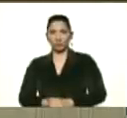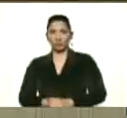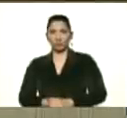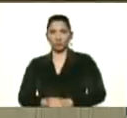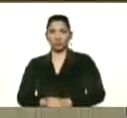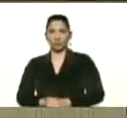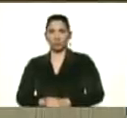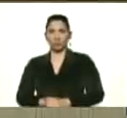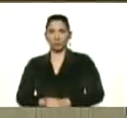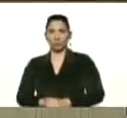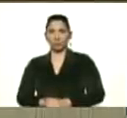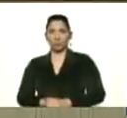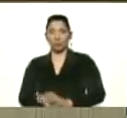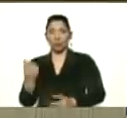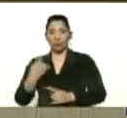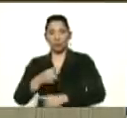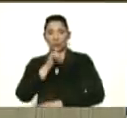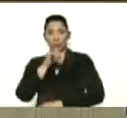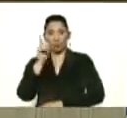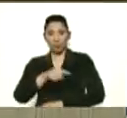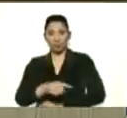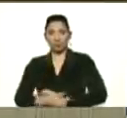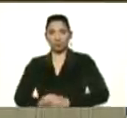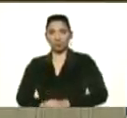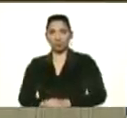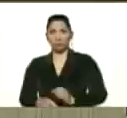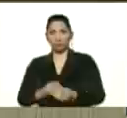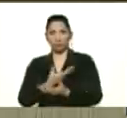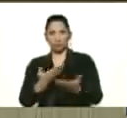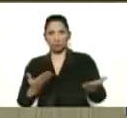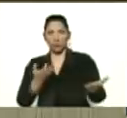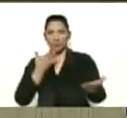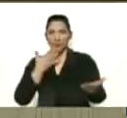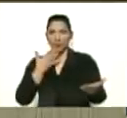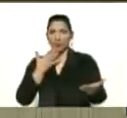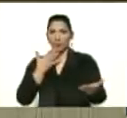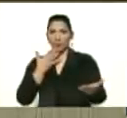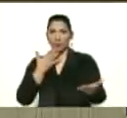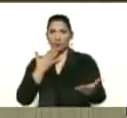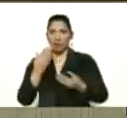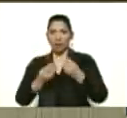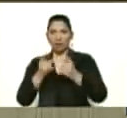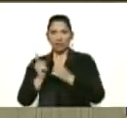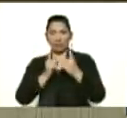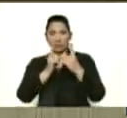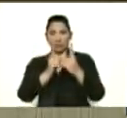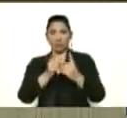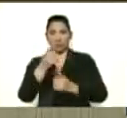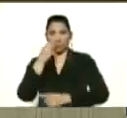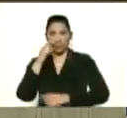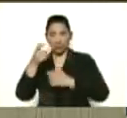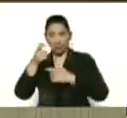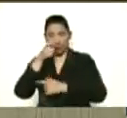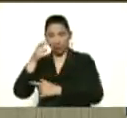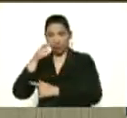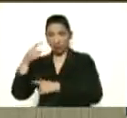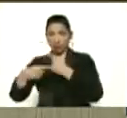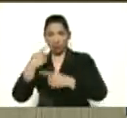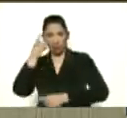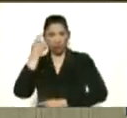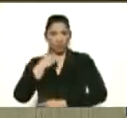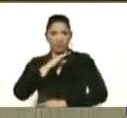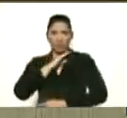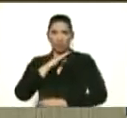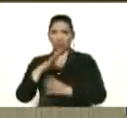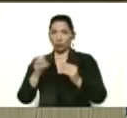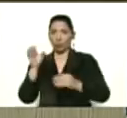Y debo mencionar también, para los efectos de las páginas que hacen seguimiento diario de la pandemia en